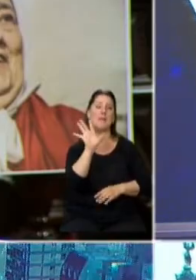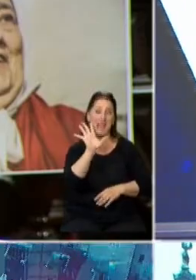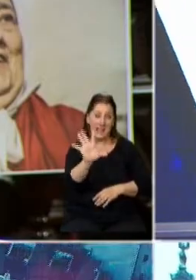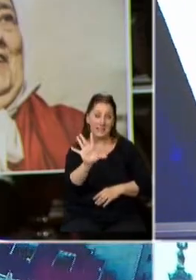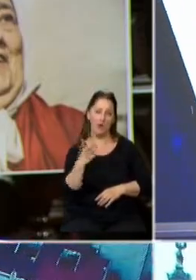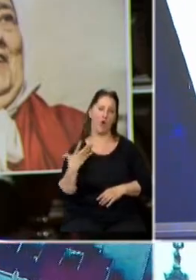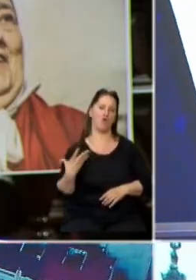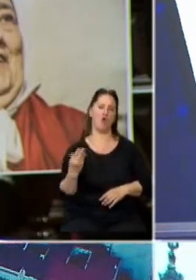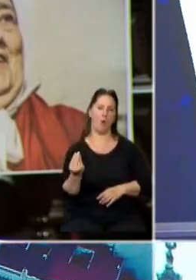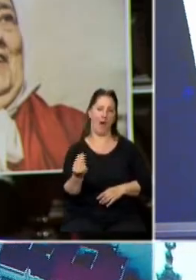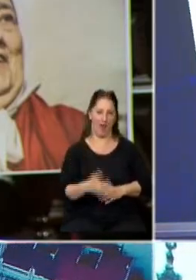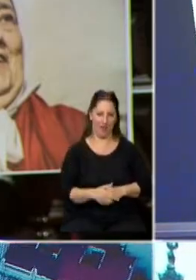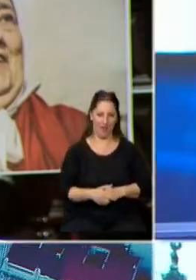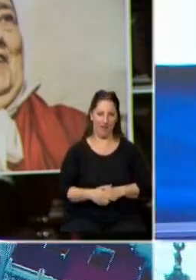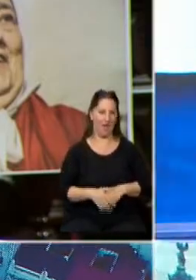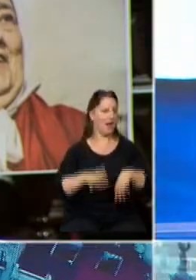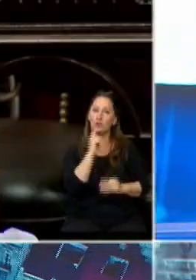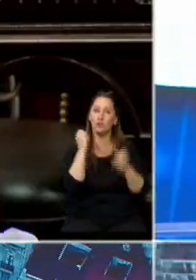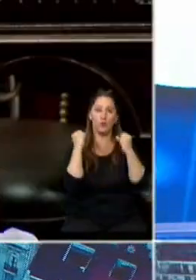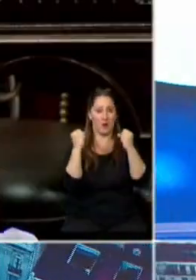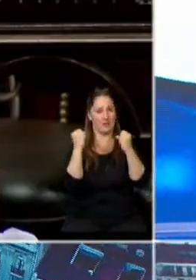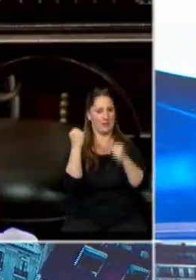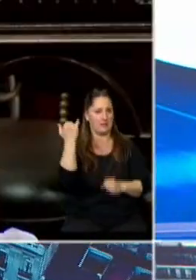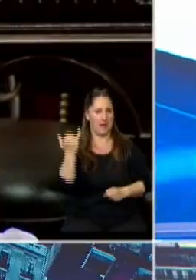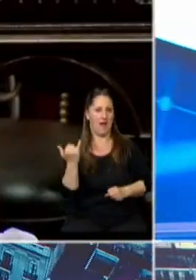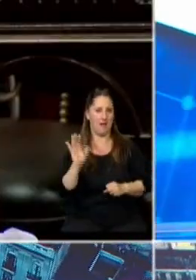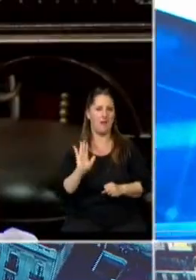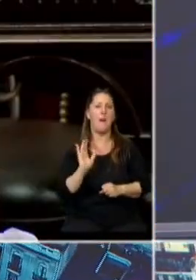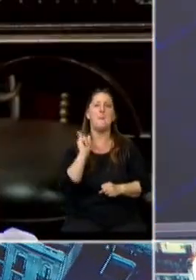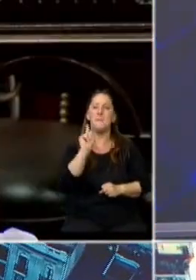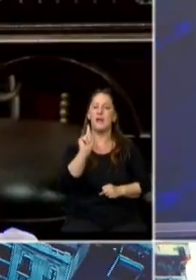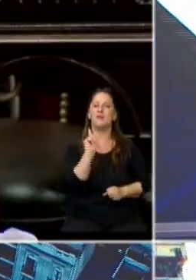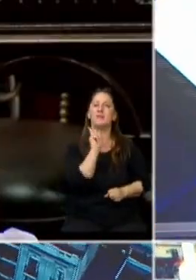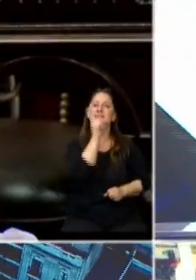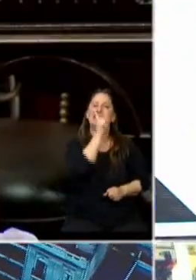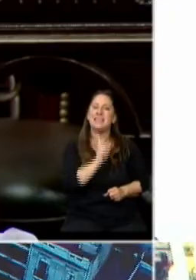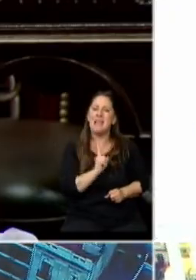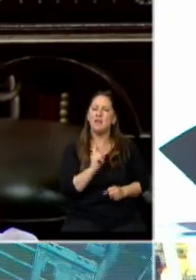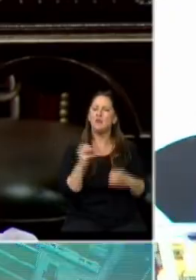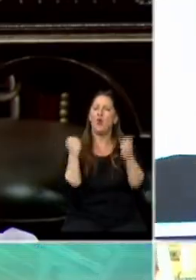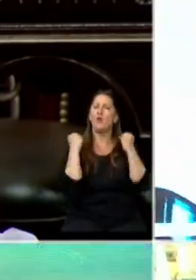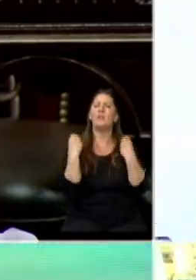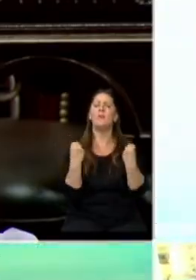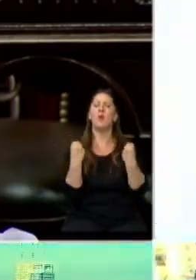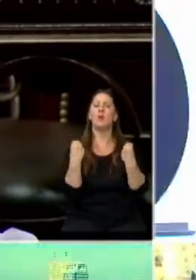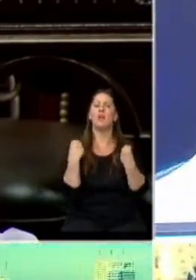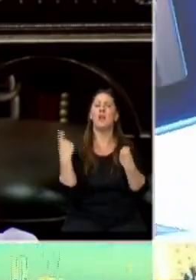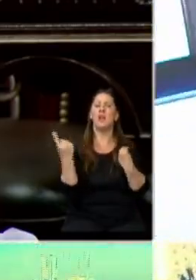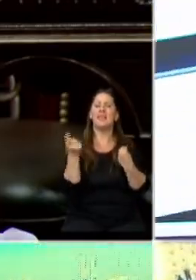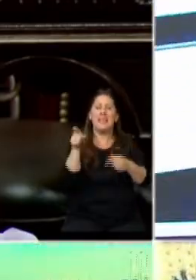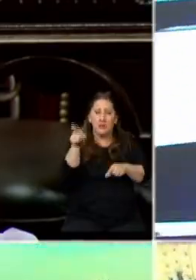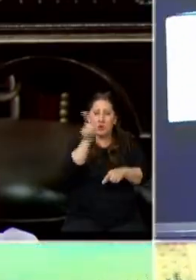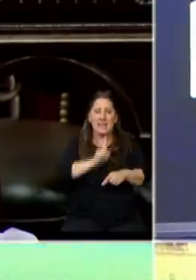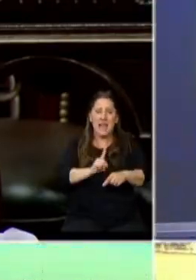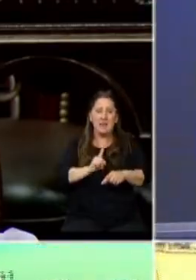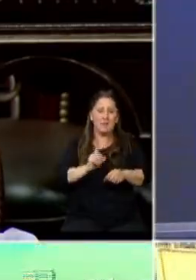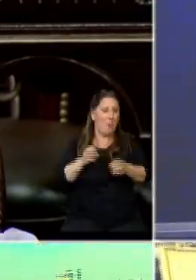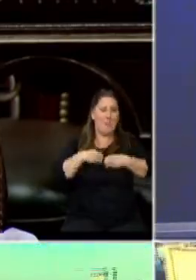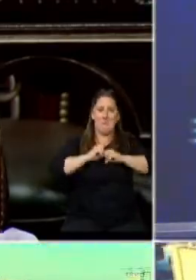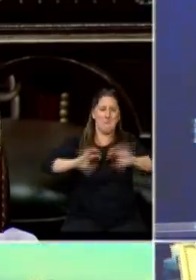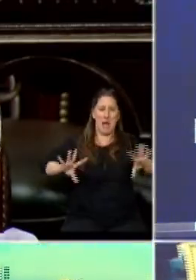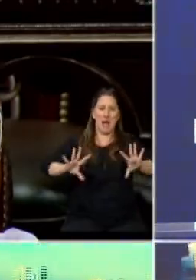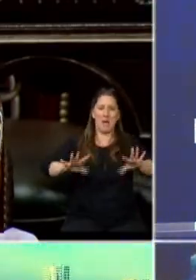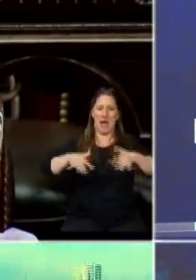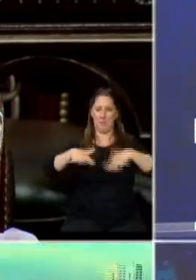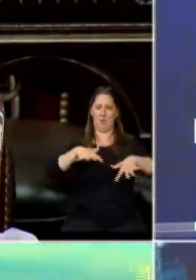quórum, y otros diputados de otros bloques tampoco acompañaron con su quórum para ratificar a Cecilia Moró en el puesto y a los otros 3